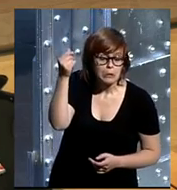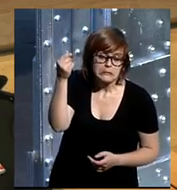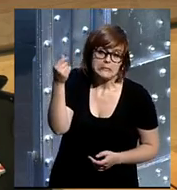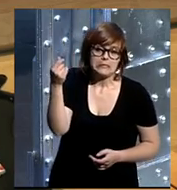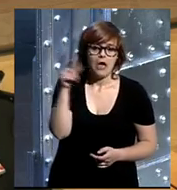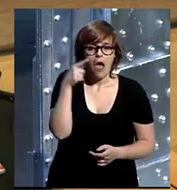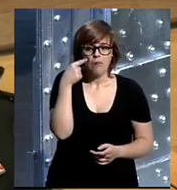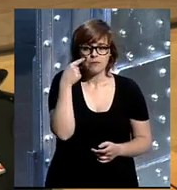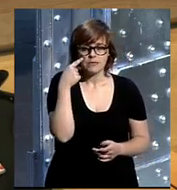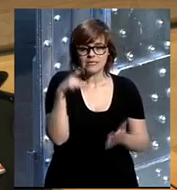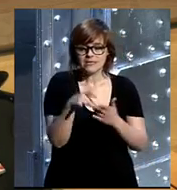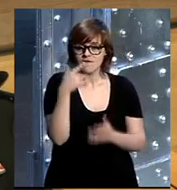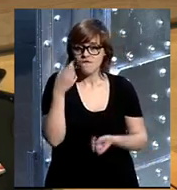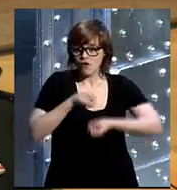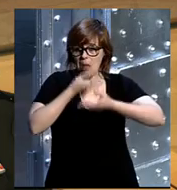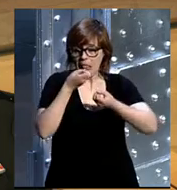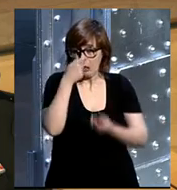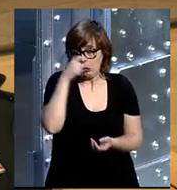agresiva, pero más